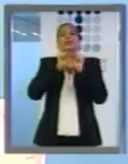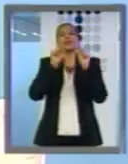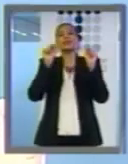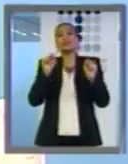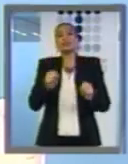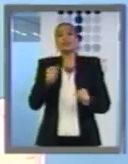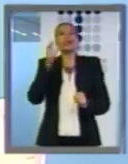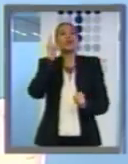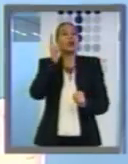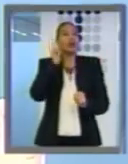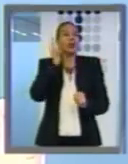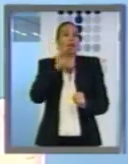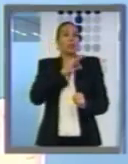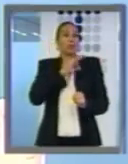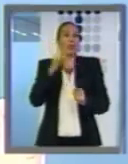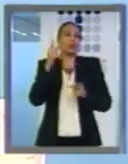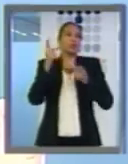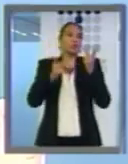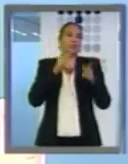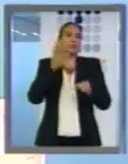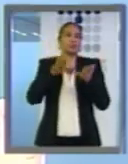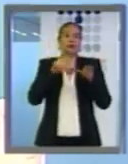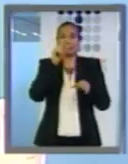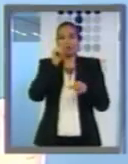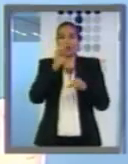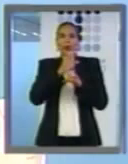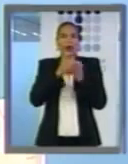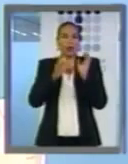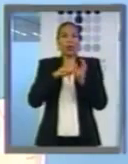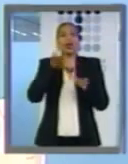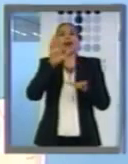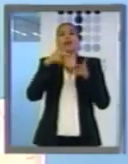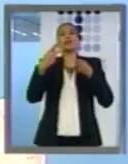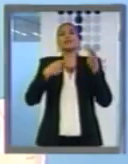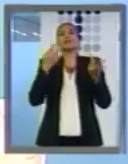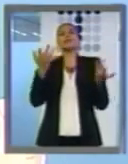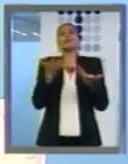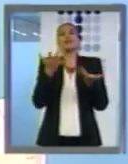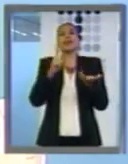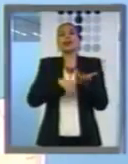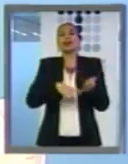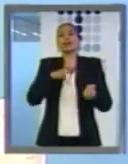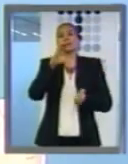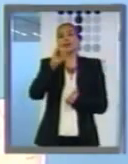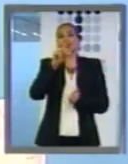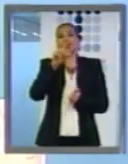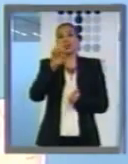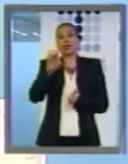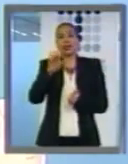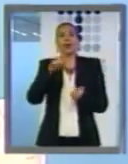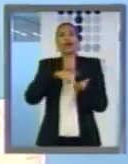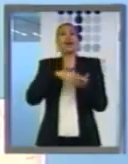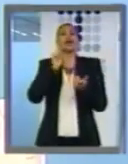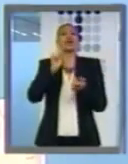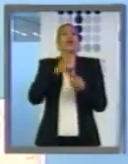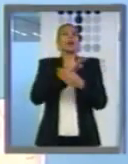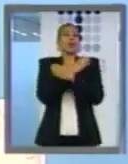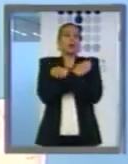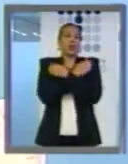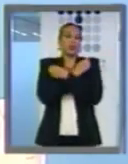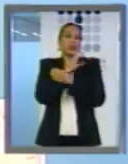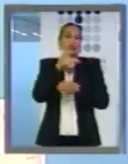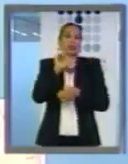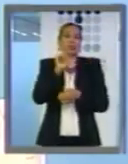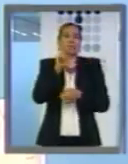ojalá y pueda implementarse de manera adecuada. Y luego me preguntan que qué está haciendo el CIDE en la parte de educación cívica. Pues el